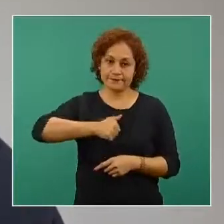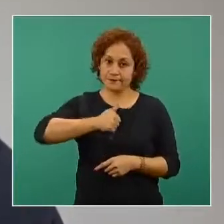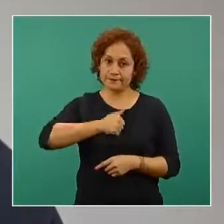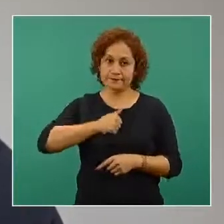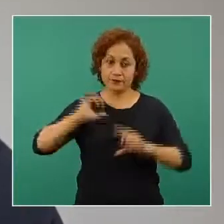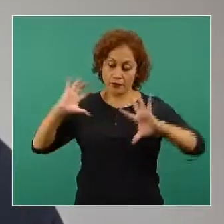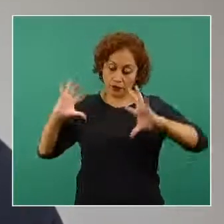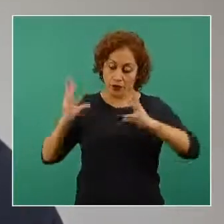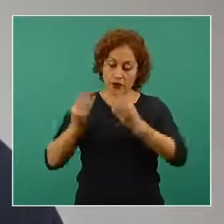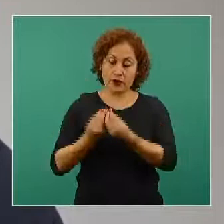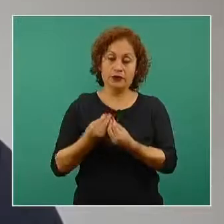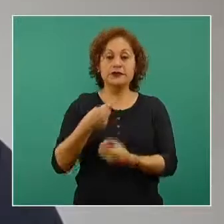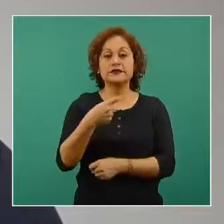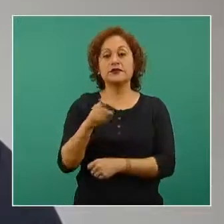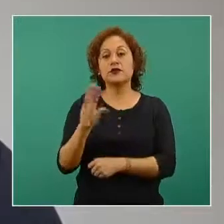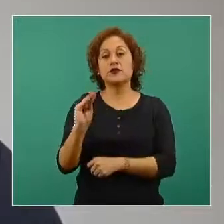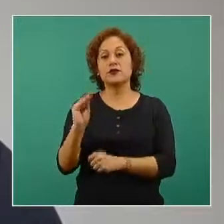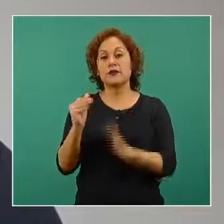día de hoy son